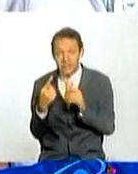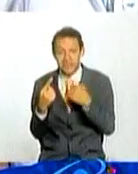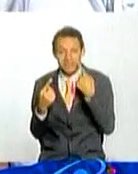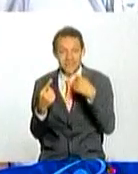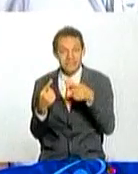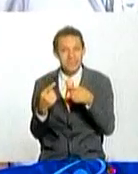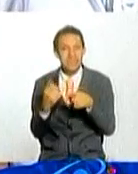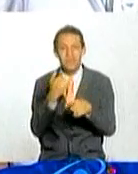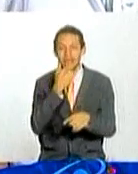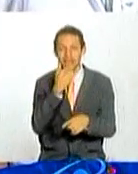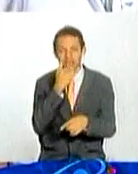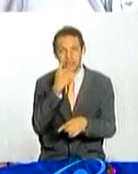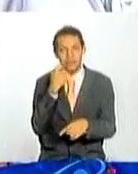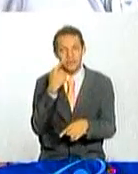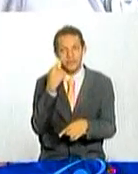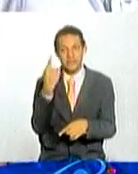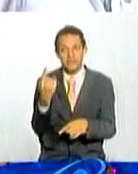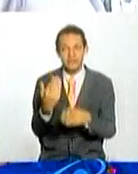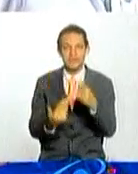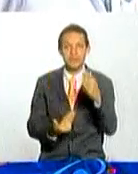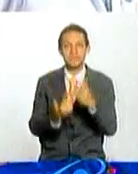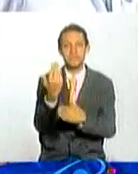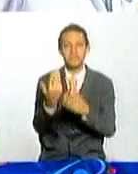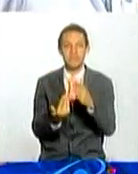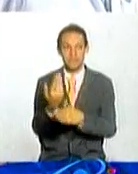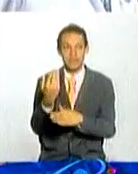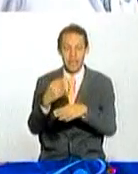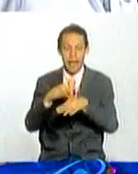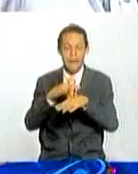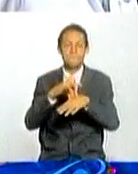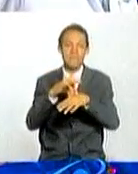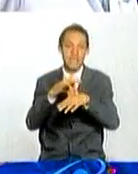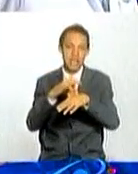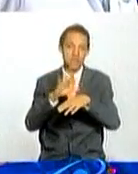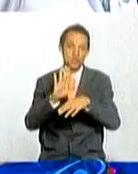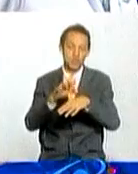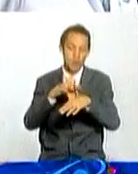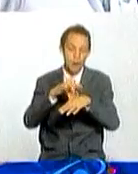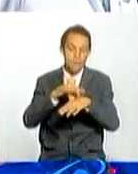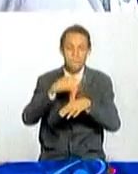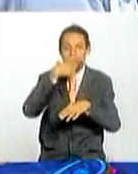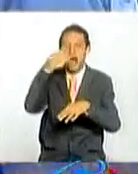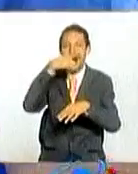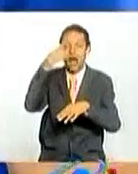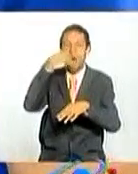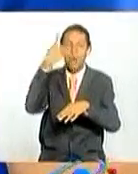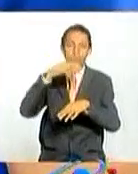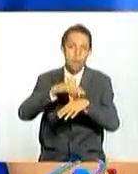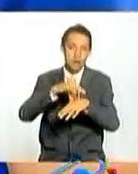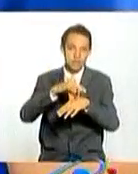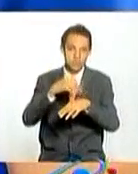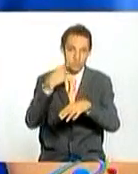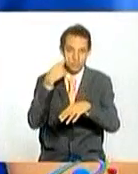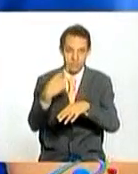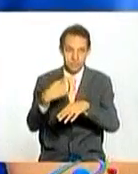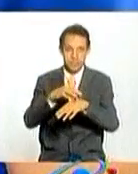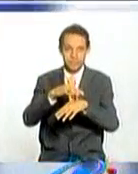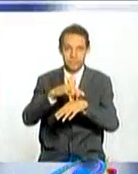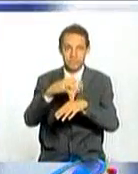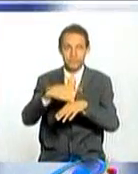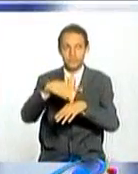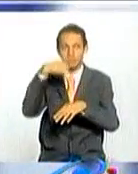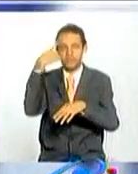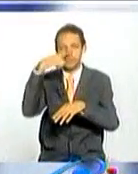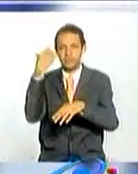¿sí? Lo que vemos aquí, inicialmente, aquí tenemos la piel, es la parte más blanca que vemos en la imagen. Esta otra parte que